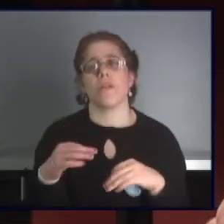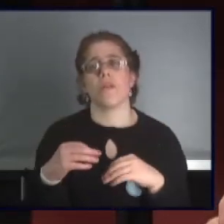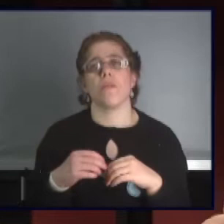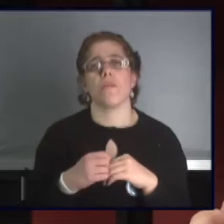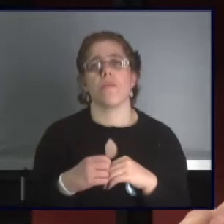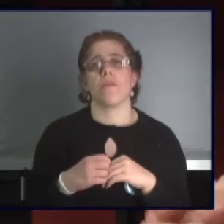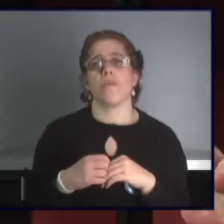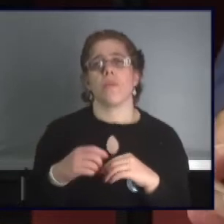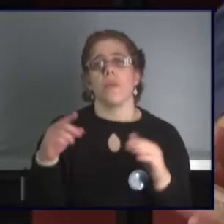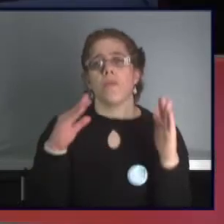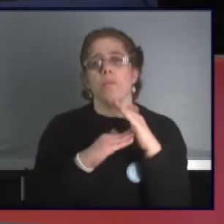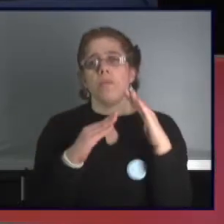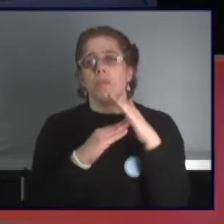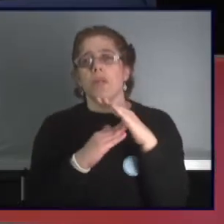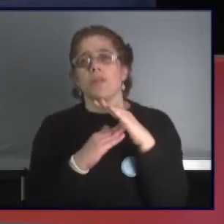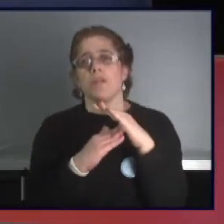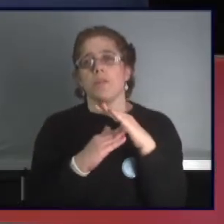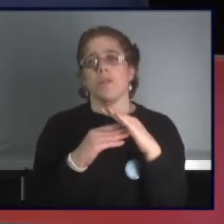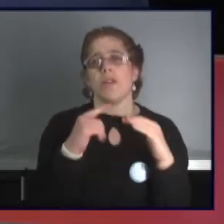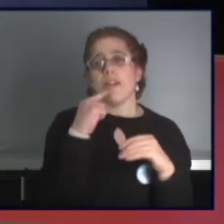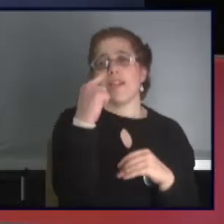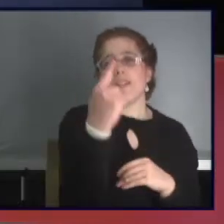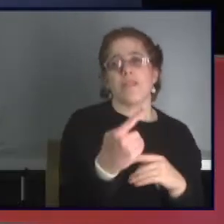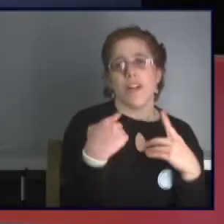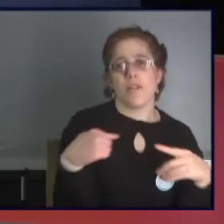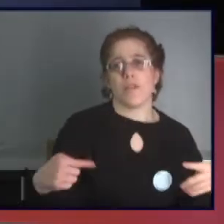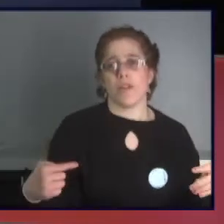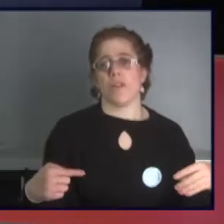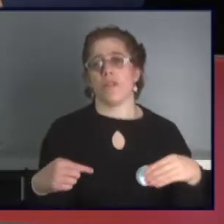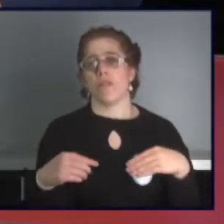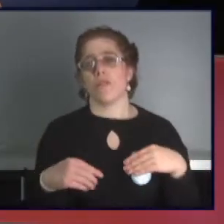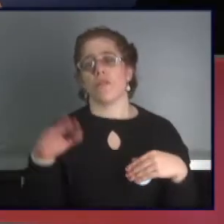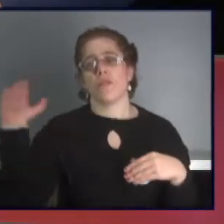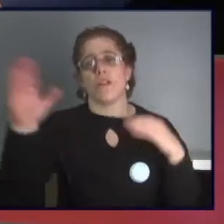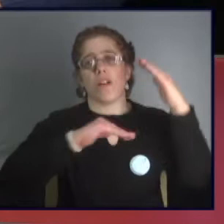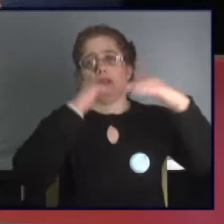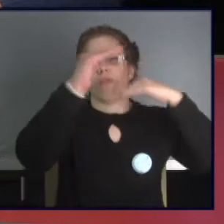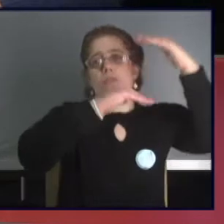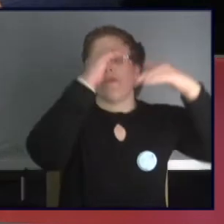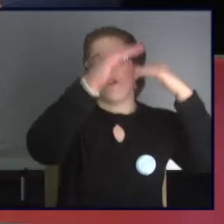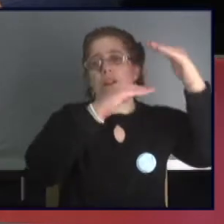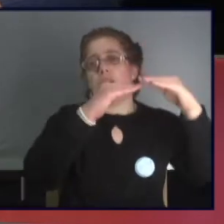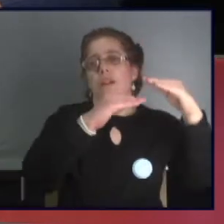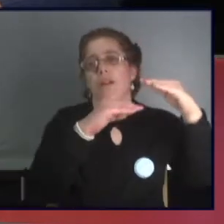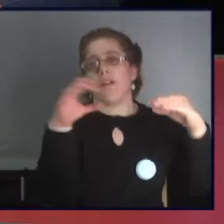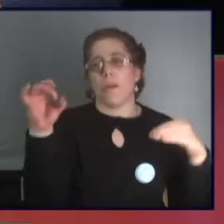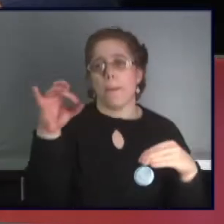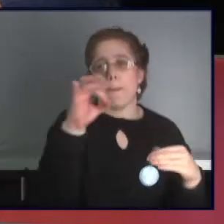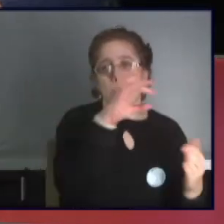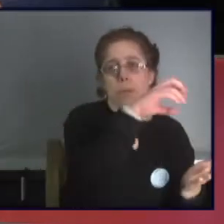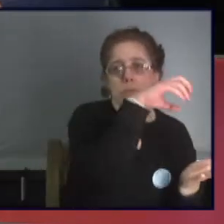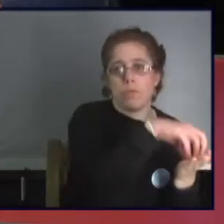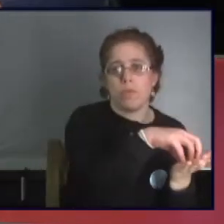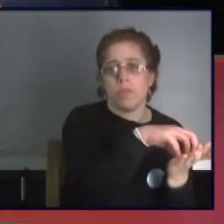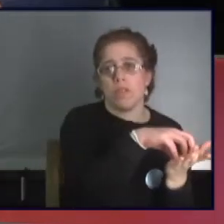mira en principio hay que decir una cosa todas estas obras que se están haciendo en el ferrocarril son producto de la masacre